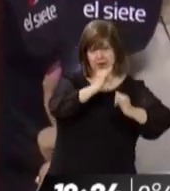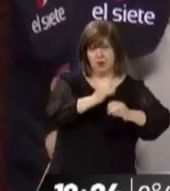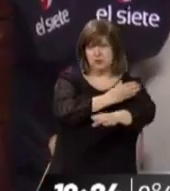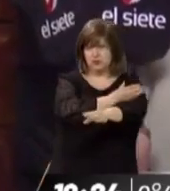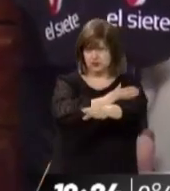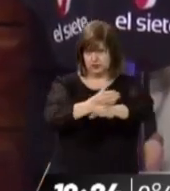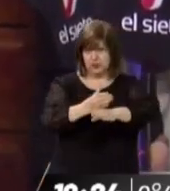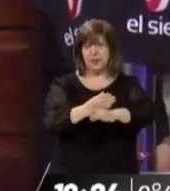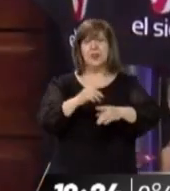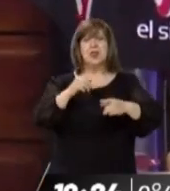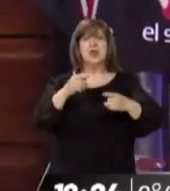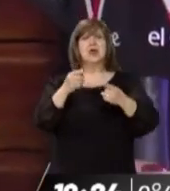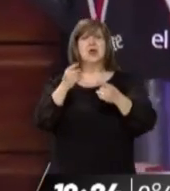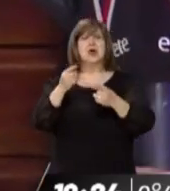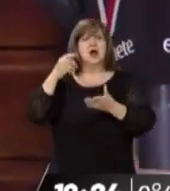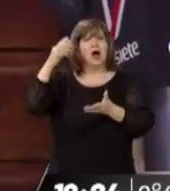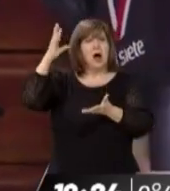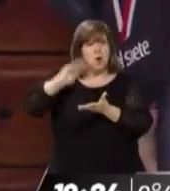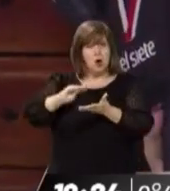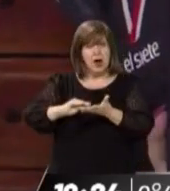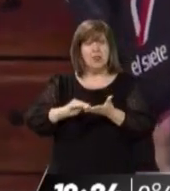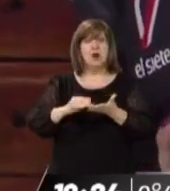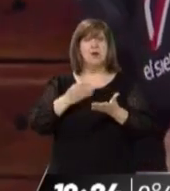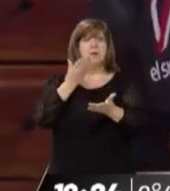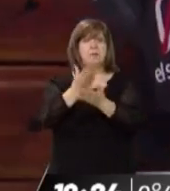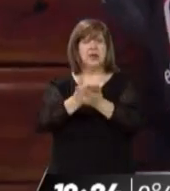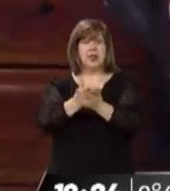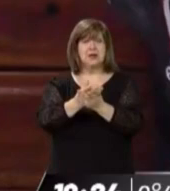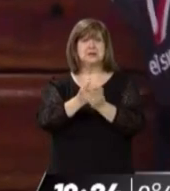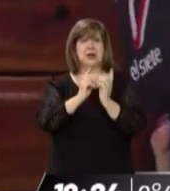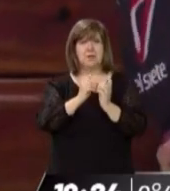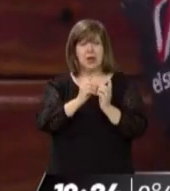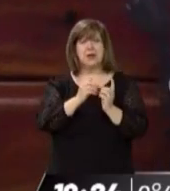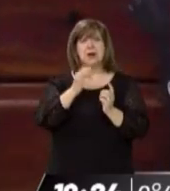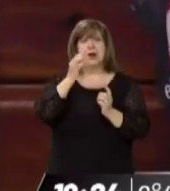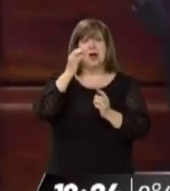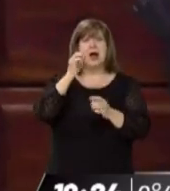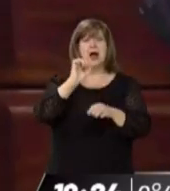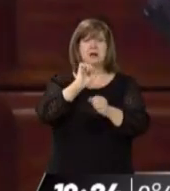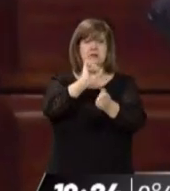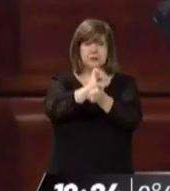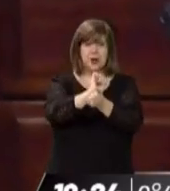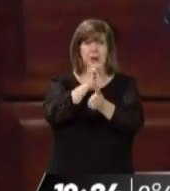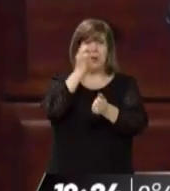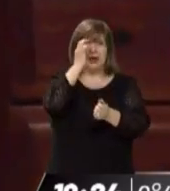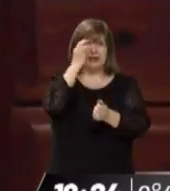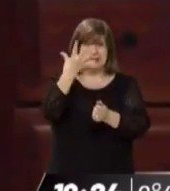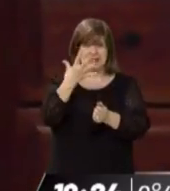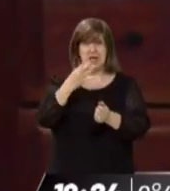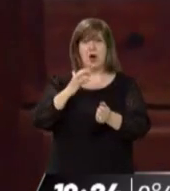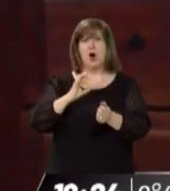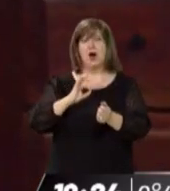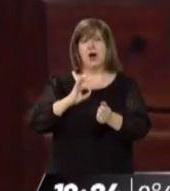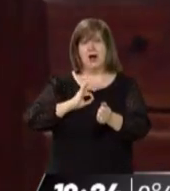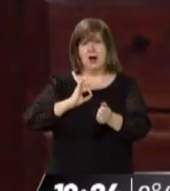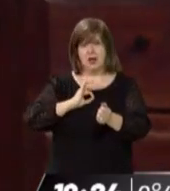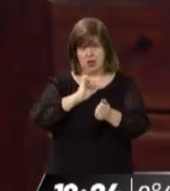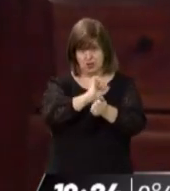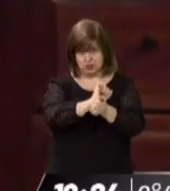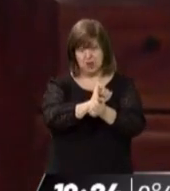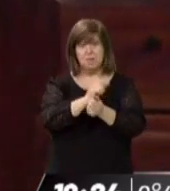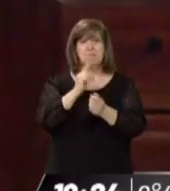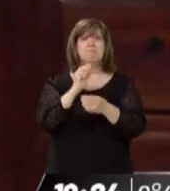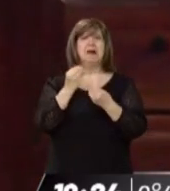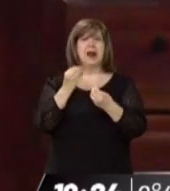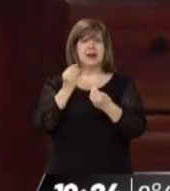pidieron 25 años para cosaca cumico en esta primera instancia mientras que ahora se están desarrollando los alegatos por parte de